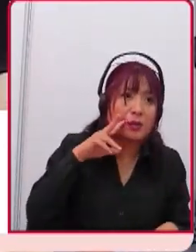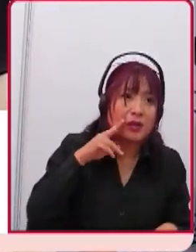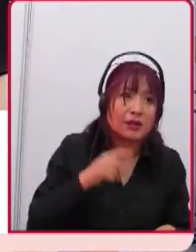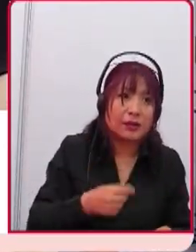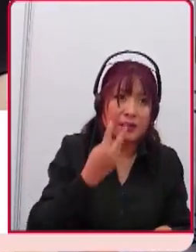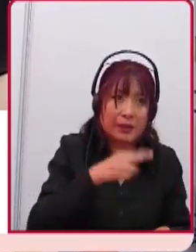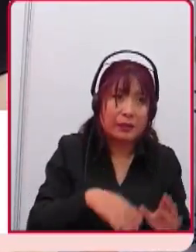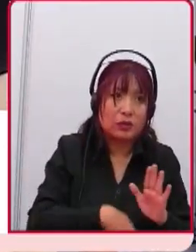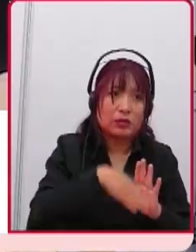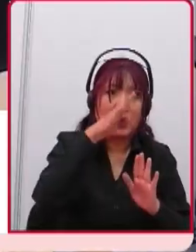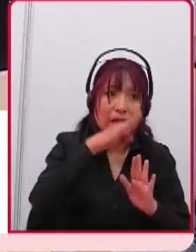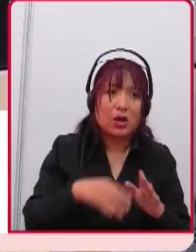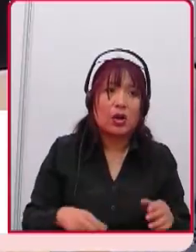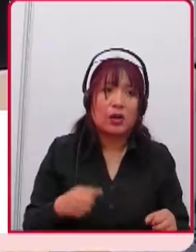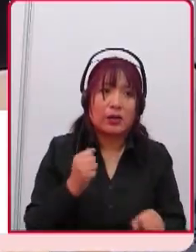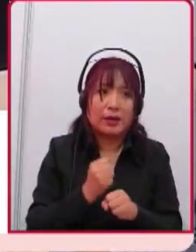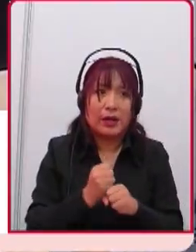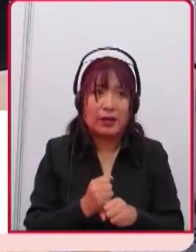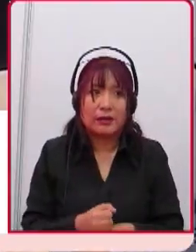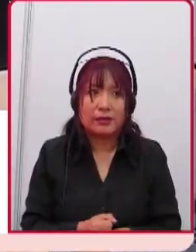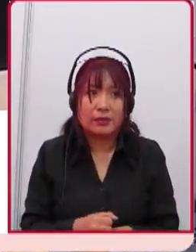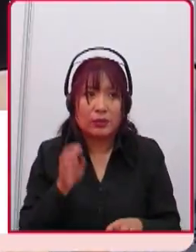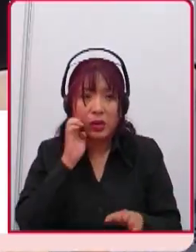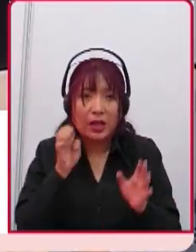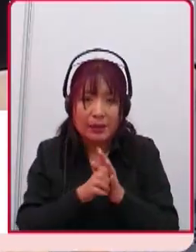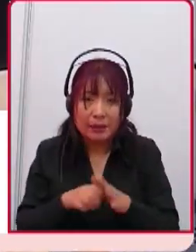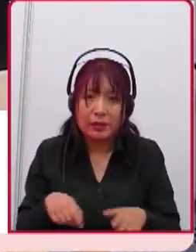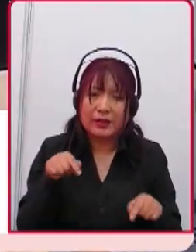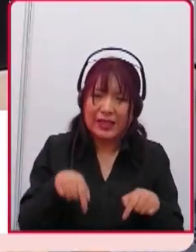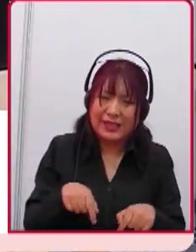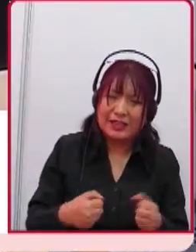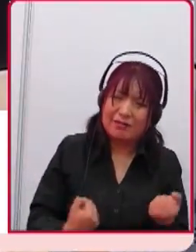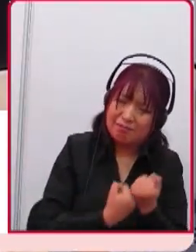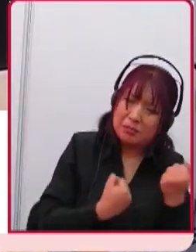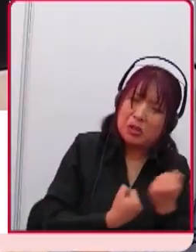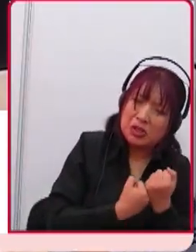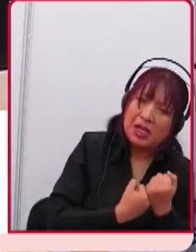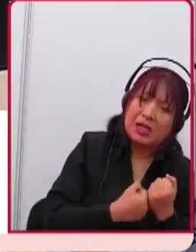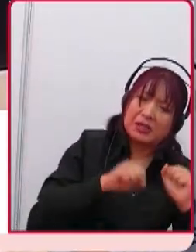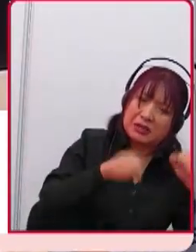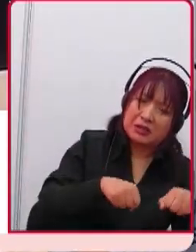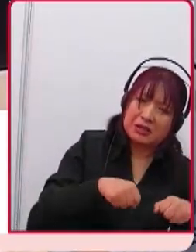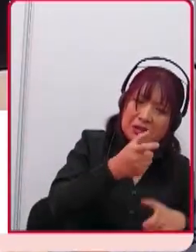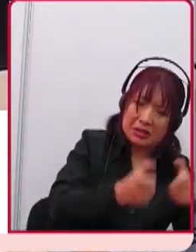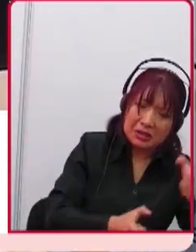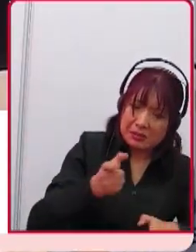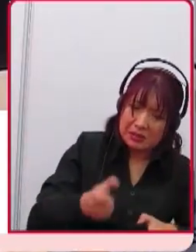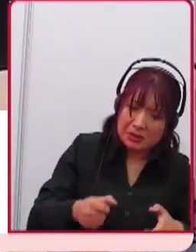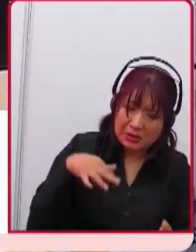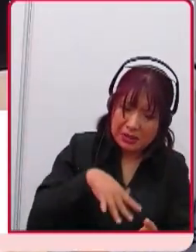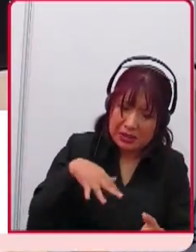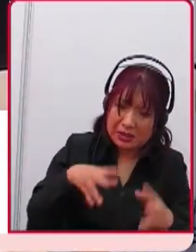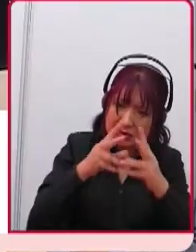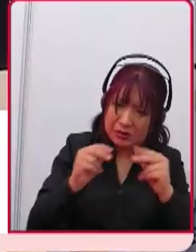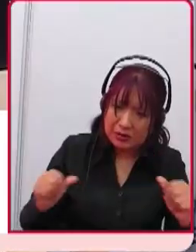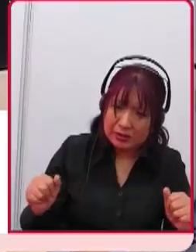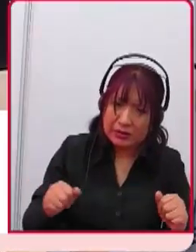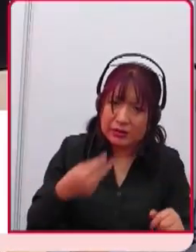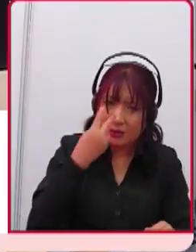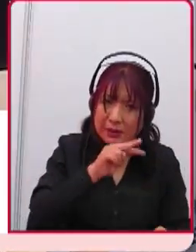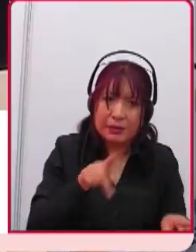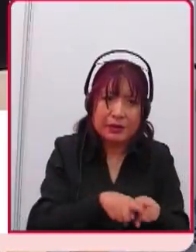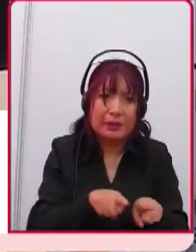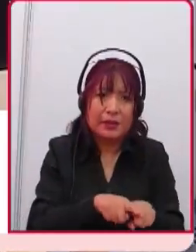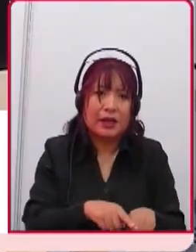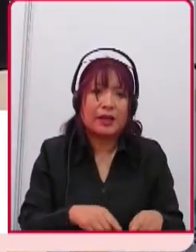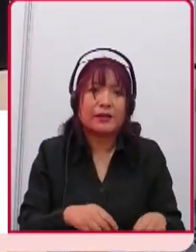¿cómo le podemos decir? En este caso, de apoyar al geólogo en sí, en el tema amarillo, en este caso de sulfatos. Tratamos también, si